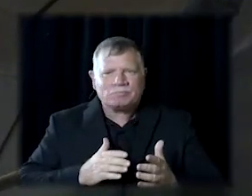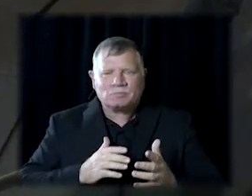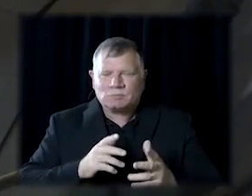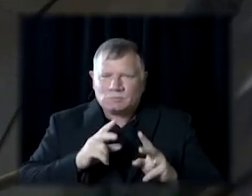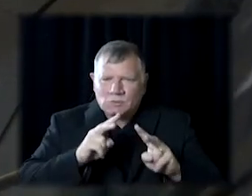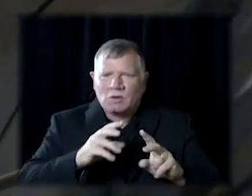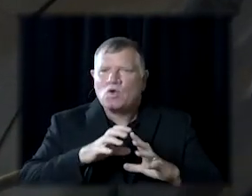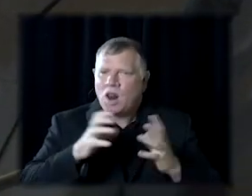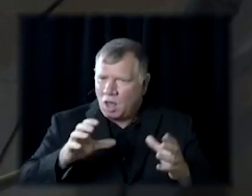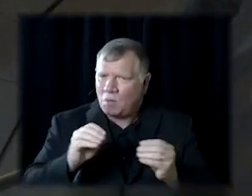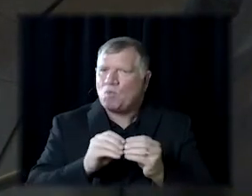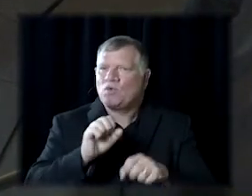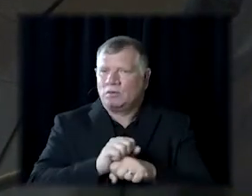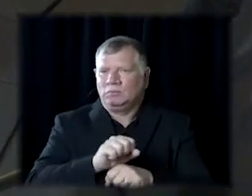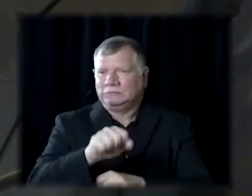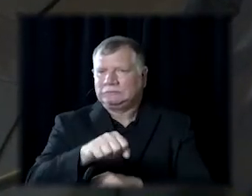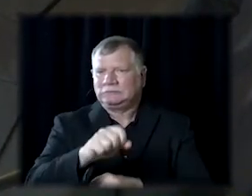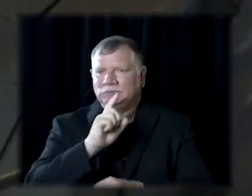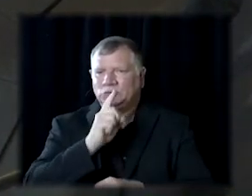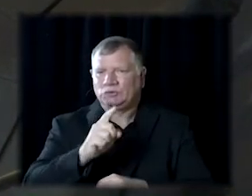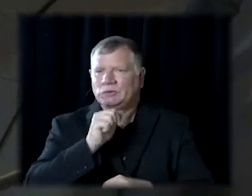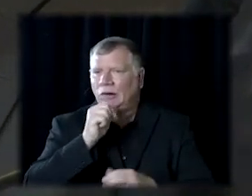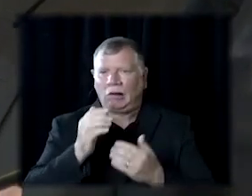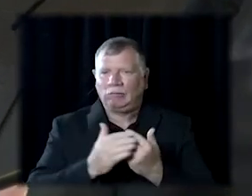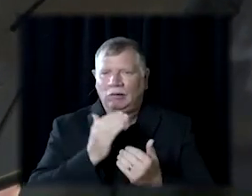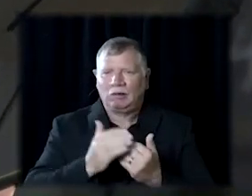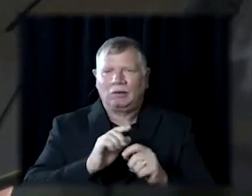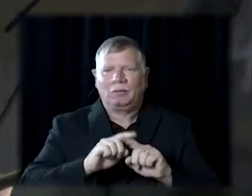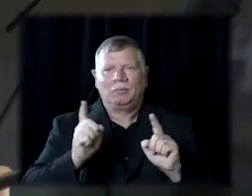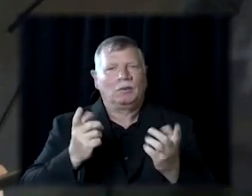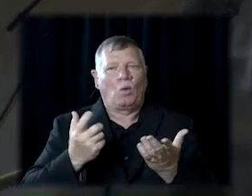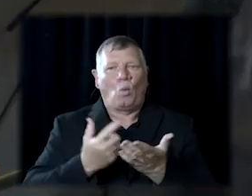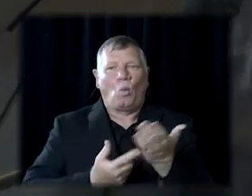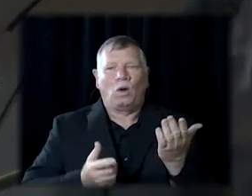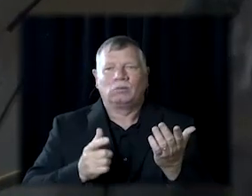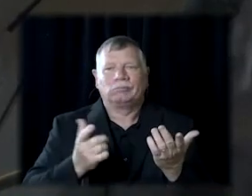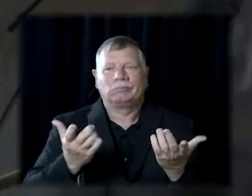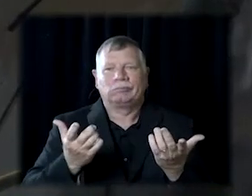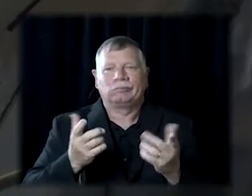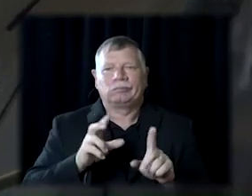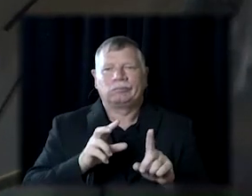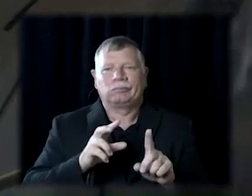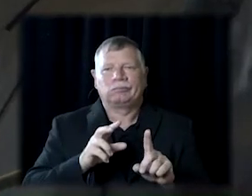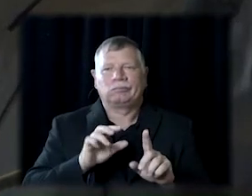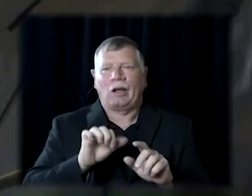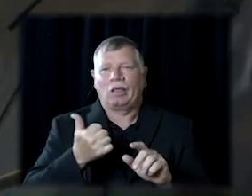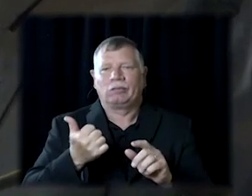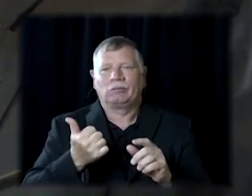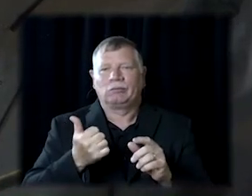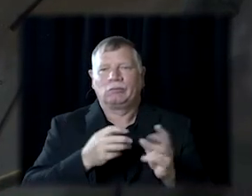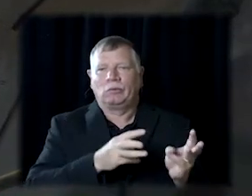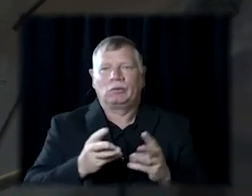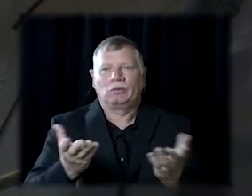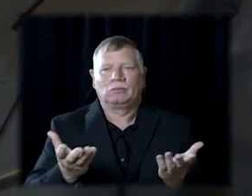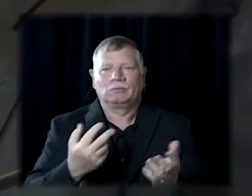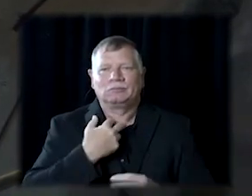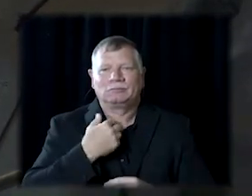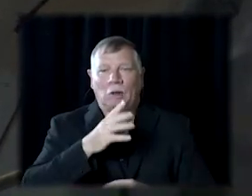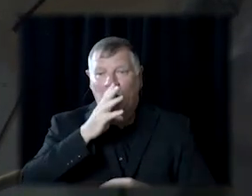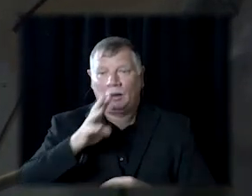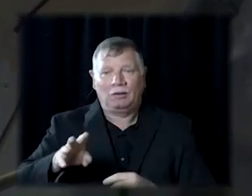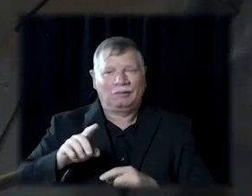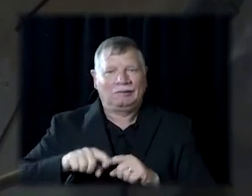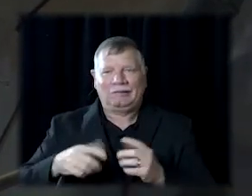es más trabajo, claro que no es fácil, pero ¿cuál es la alternativa? Ignorarlo, sabiendo que viene